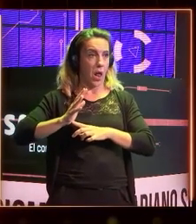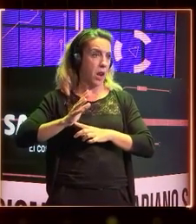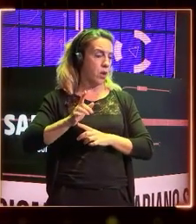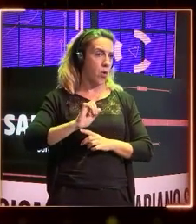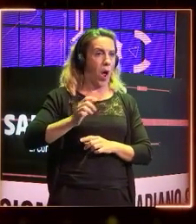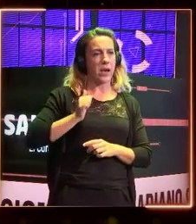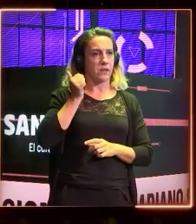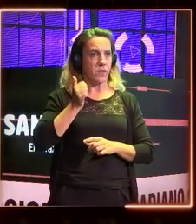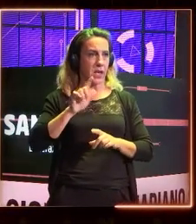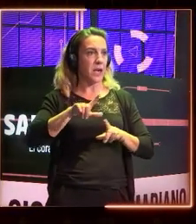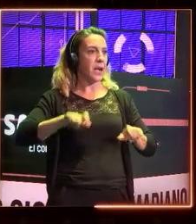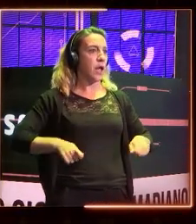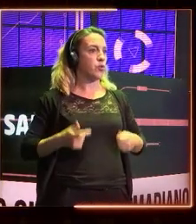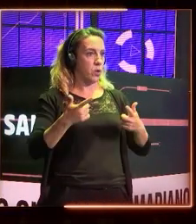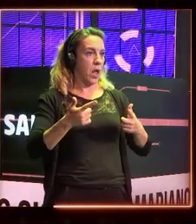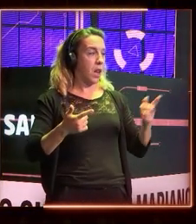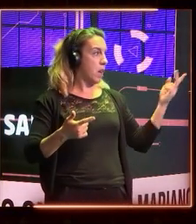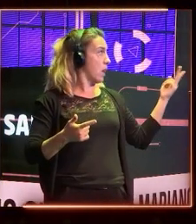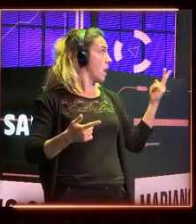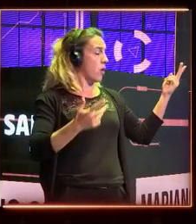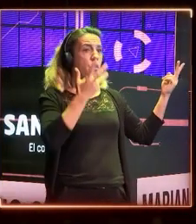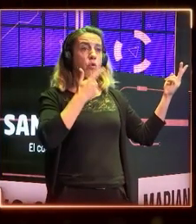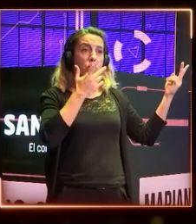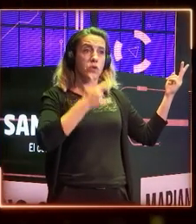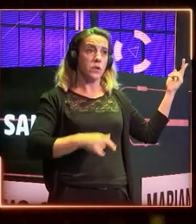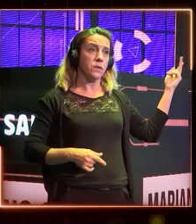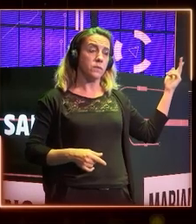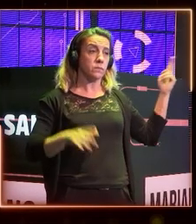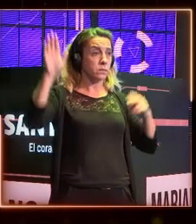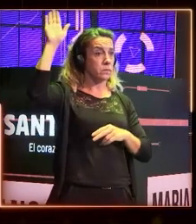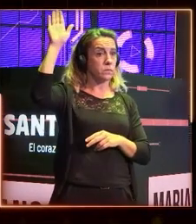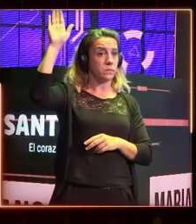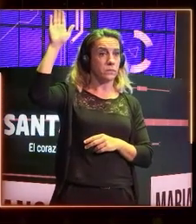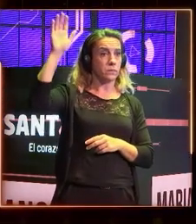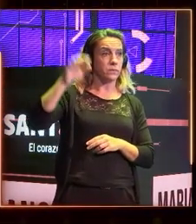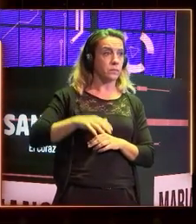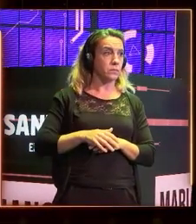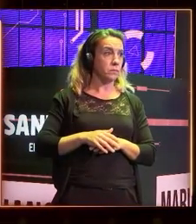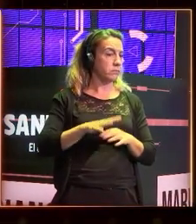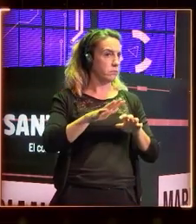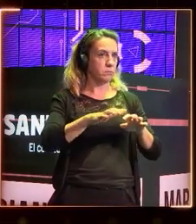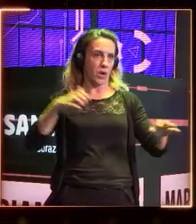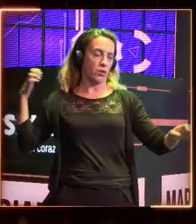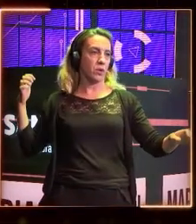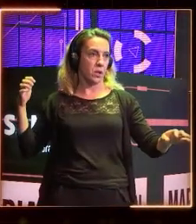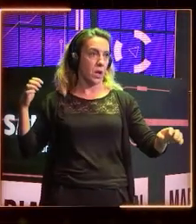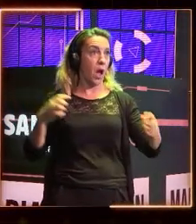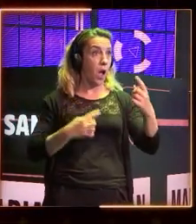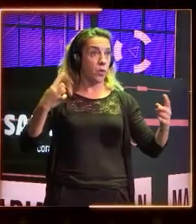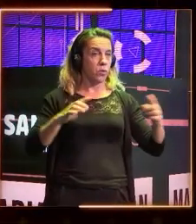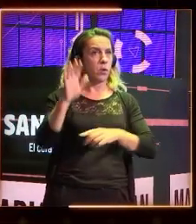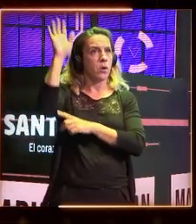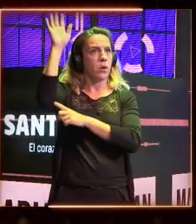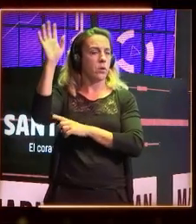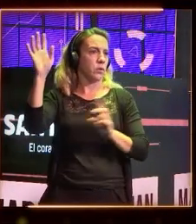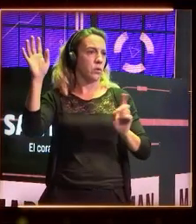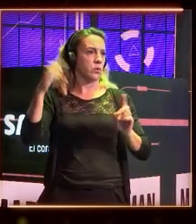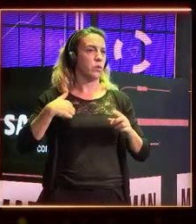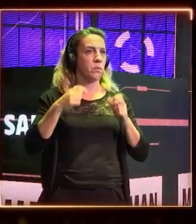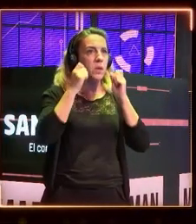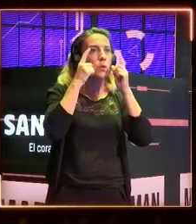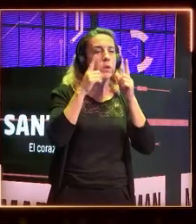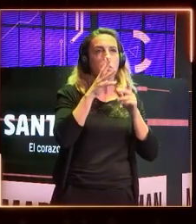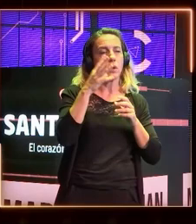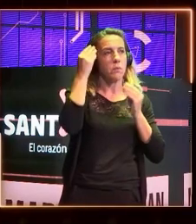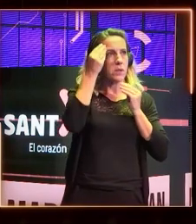sino naturales levanten la mano a los que conocen a estos dos vale casi todos pero ven que hay gente que no Levanta la mano Yo me di cuenta porque pensé que esto